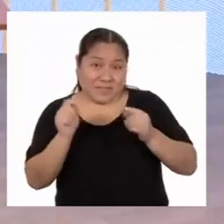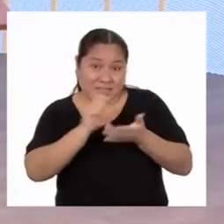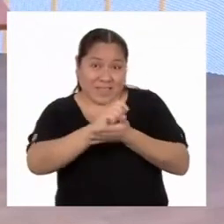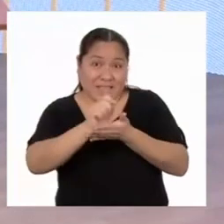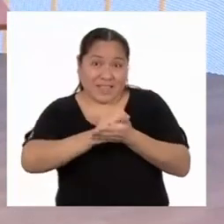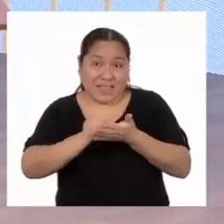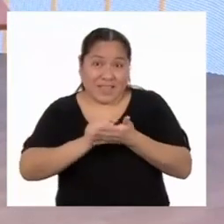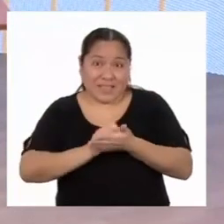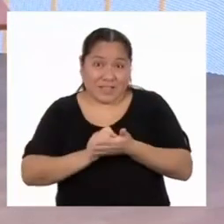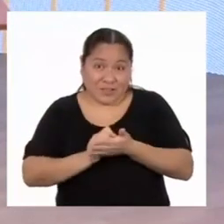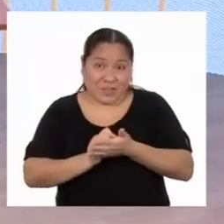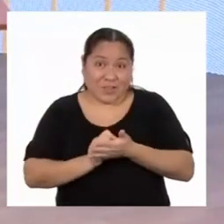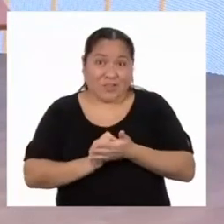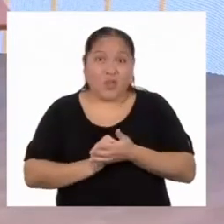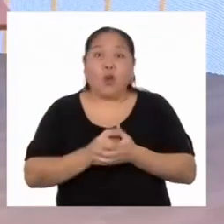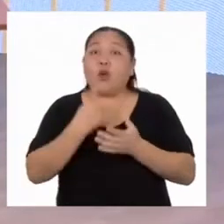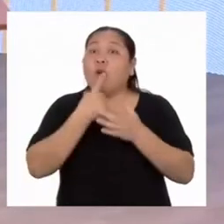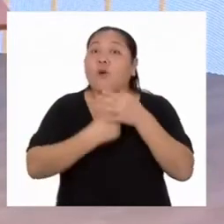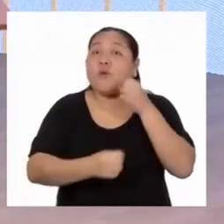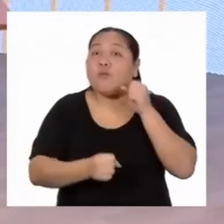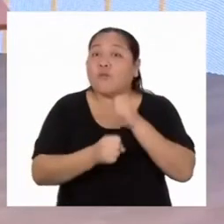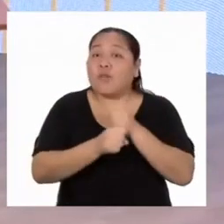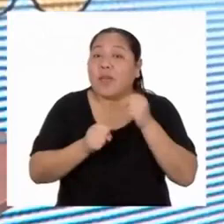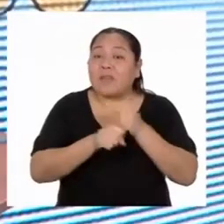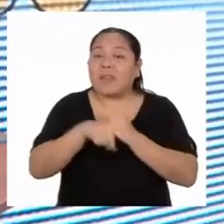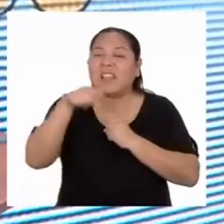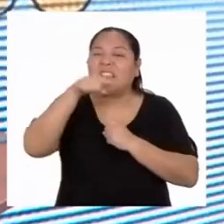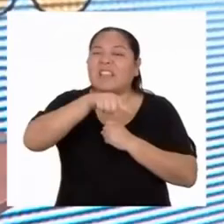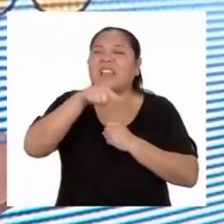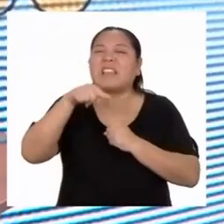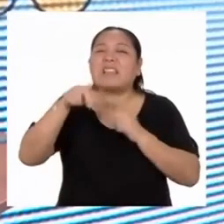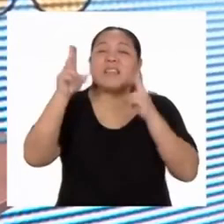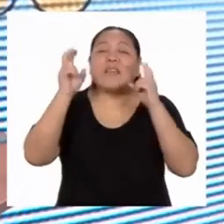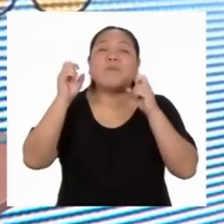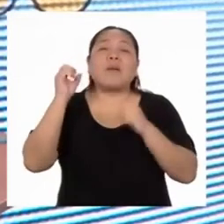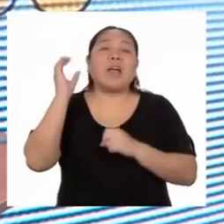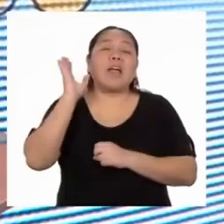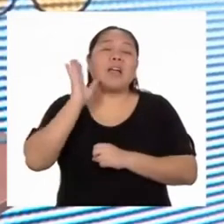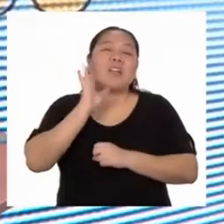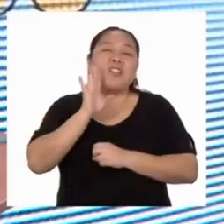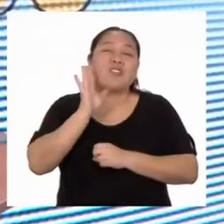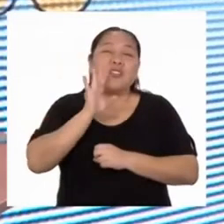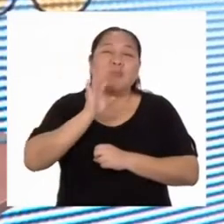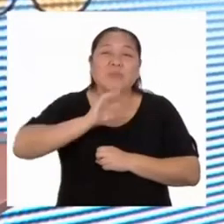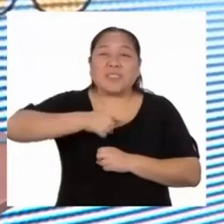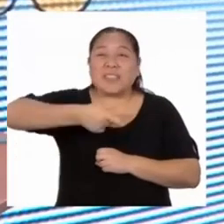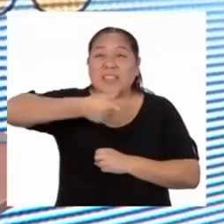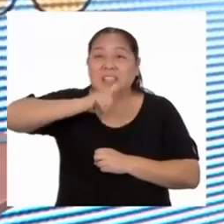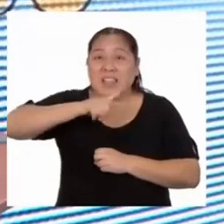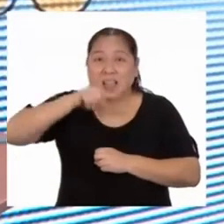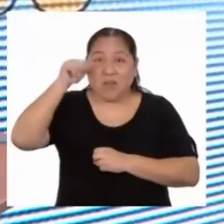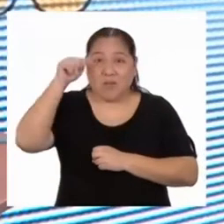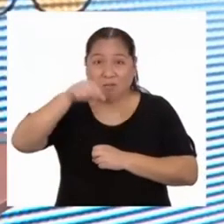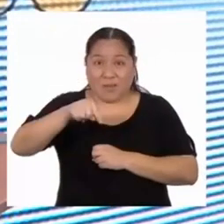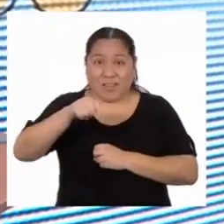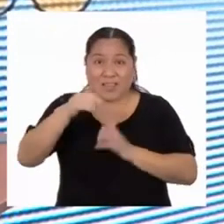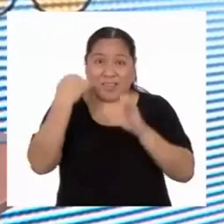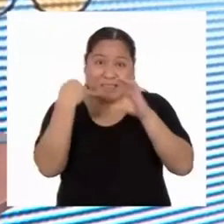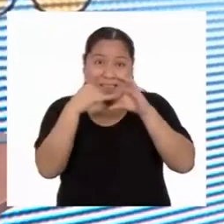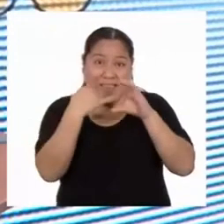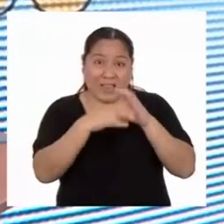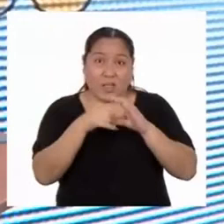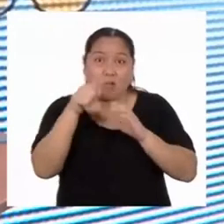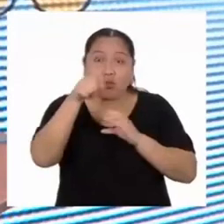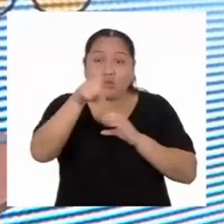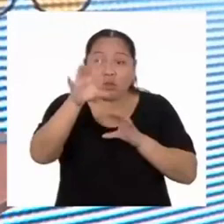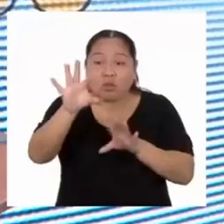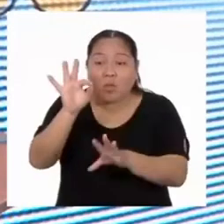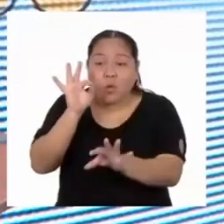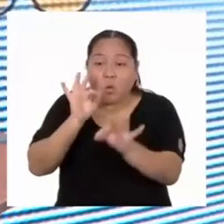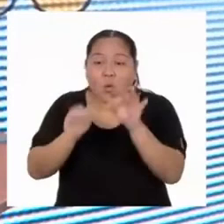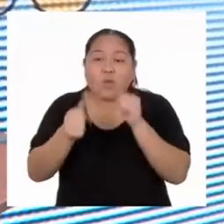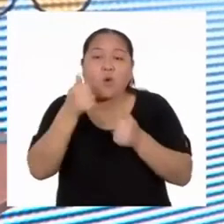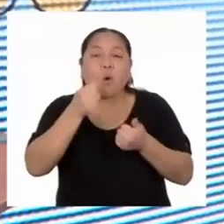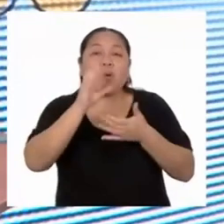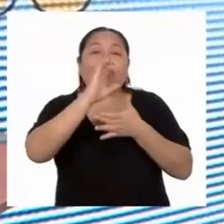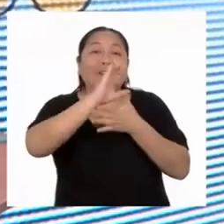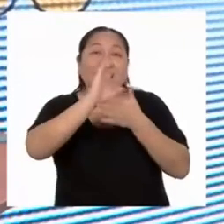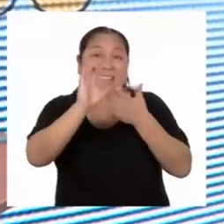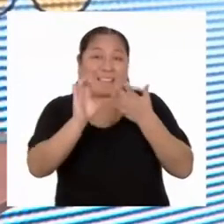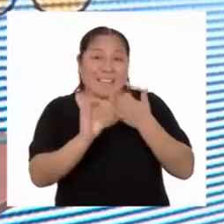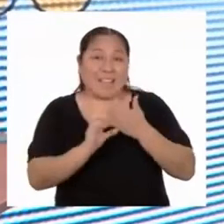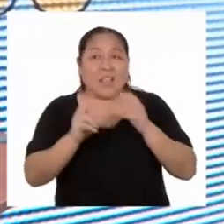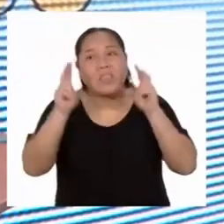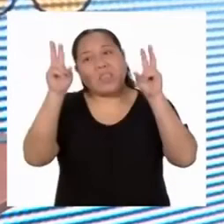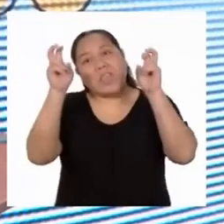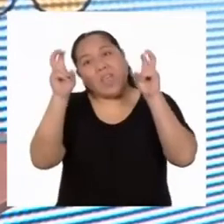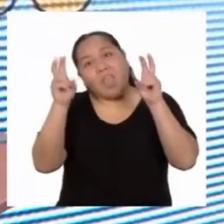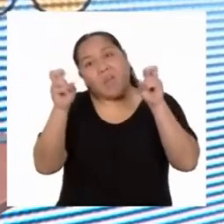la contaminación del agua en Internet y traten de reconocer ustedes mismos sus características,